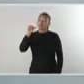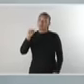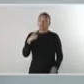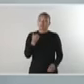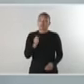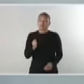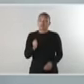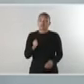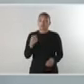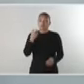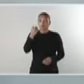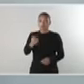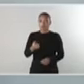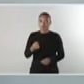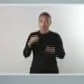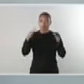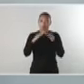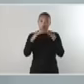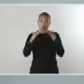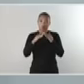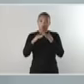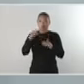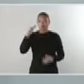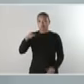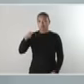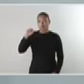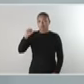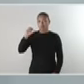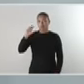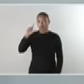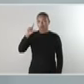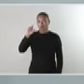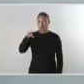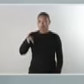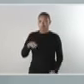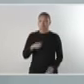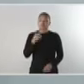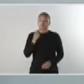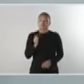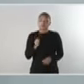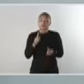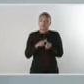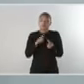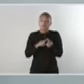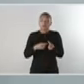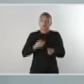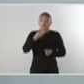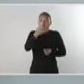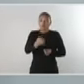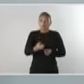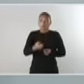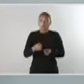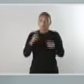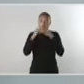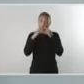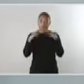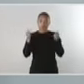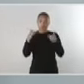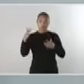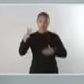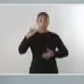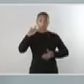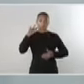o de Mission quien pompó el ostentoso rancho que hoy está nadie invierte en los ranchos esos